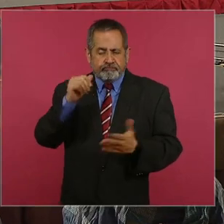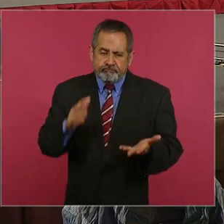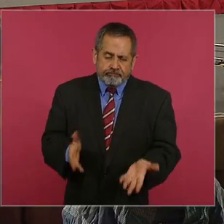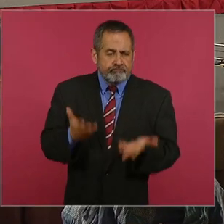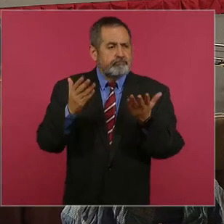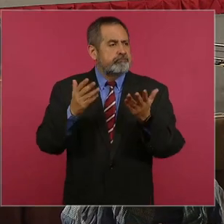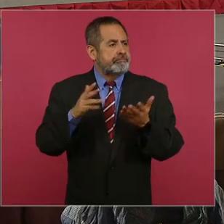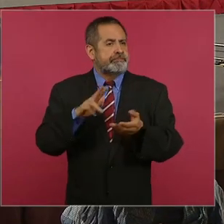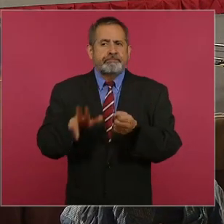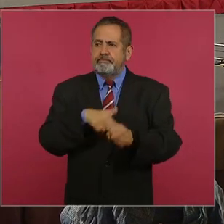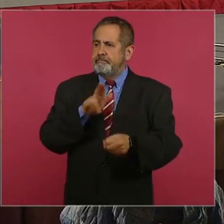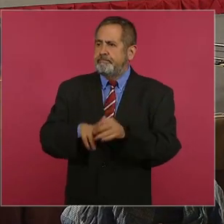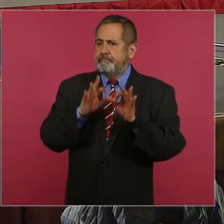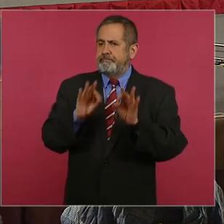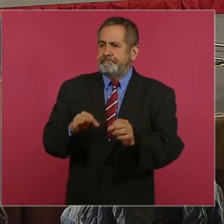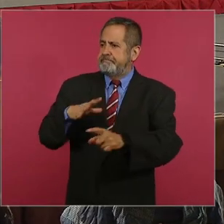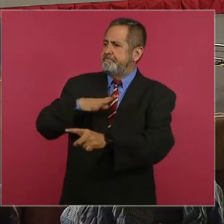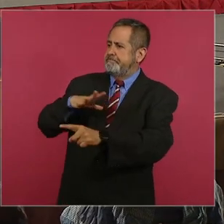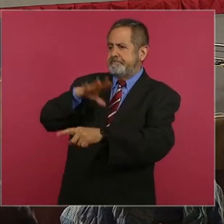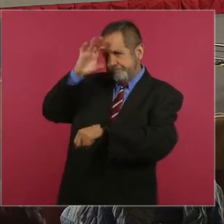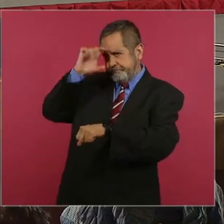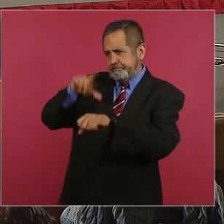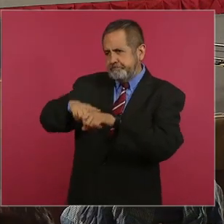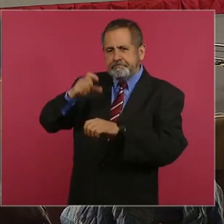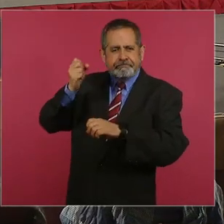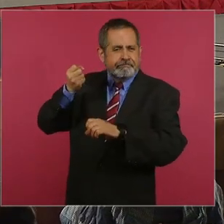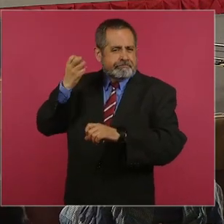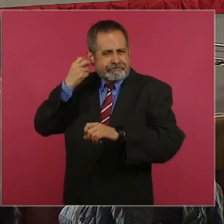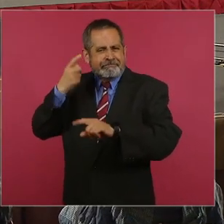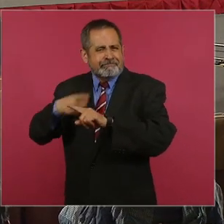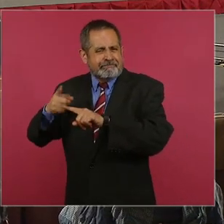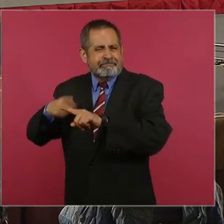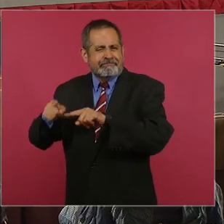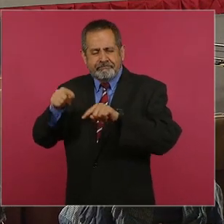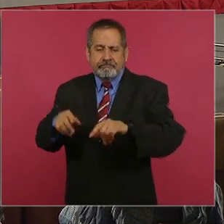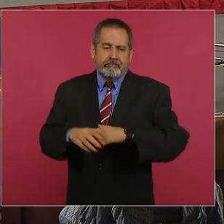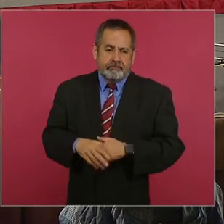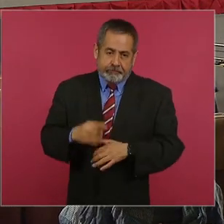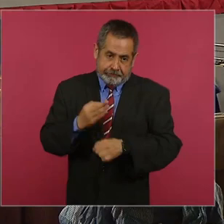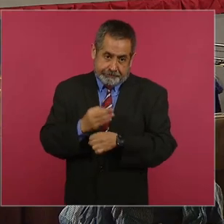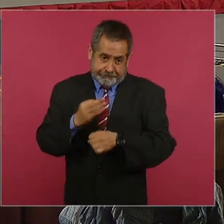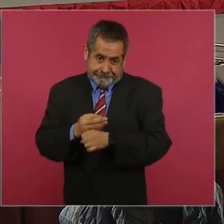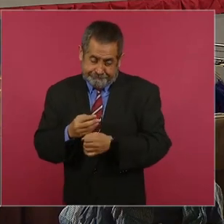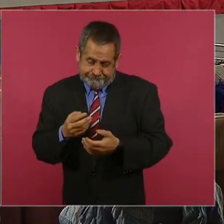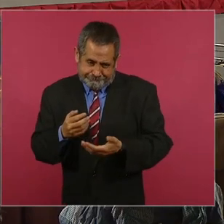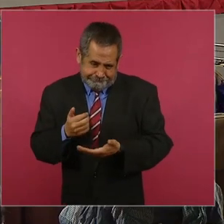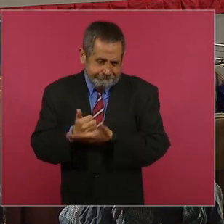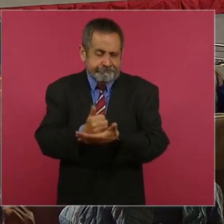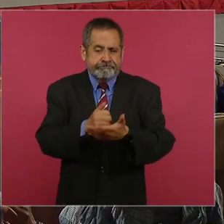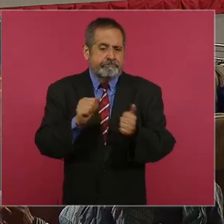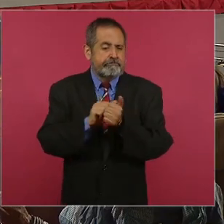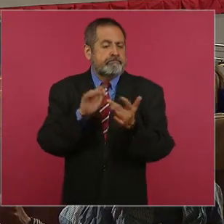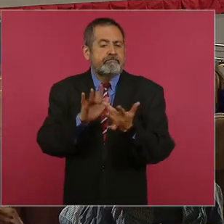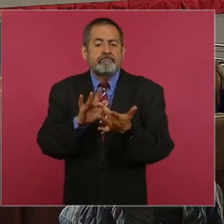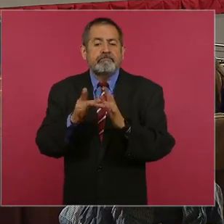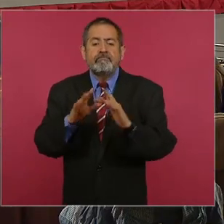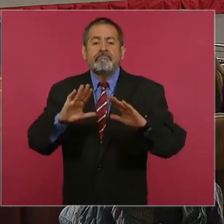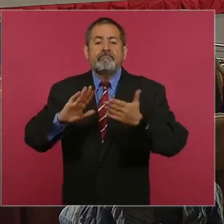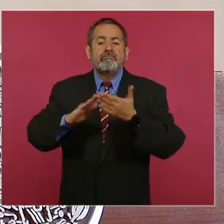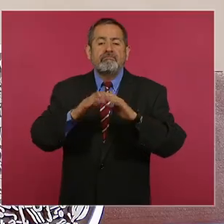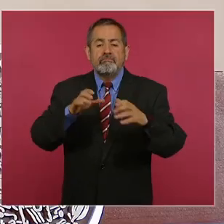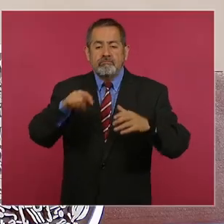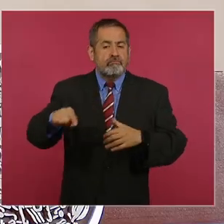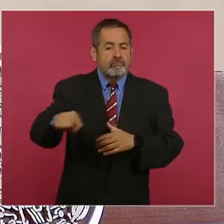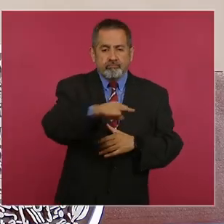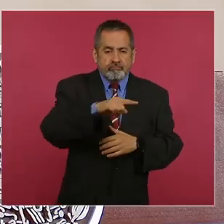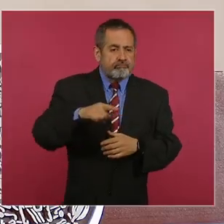normalidad, este proceso de recuperación de los vínculos comunitarios, de